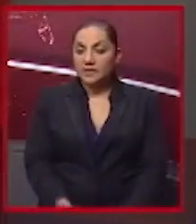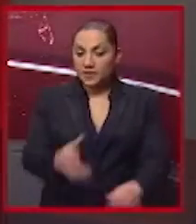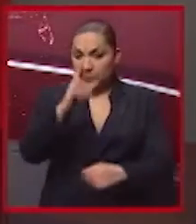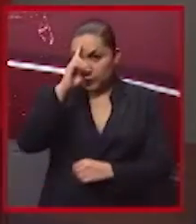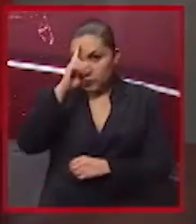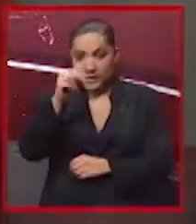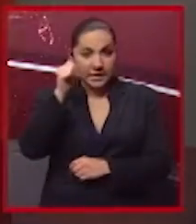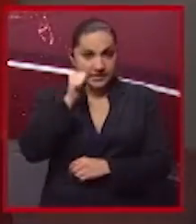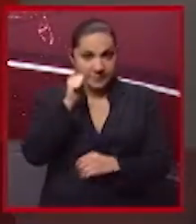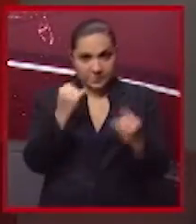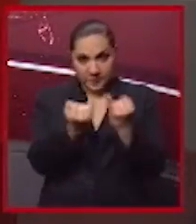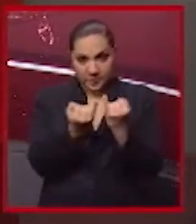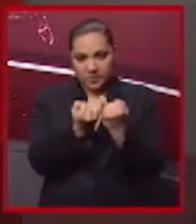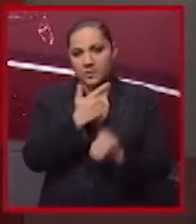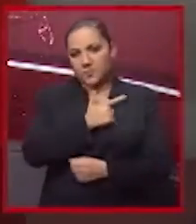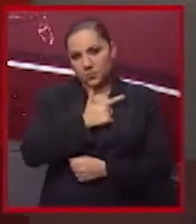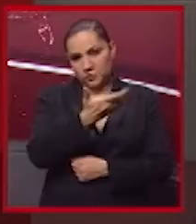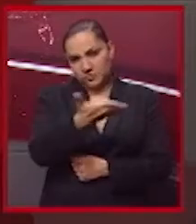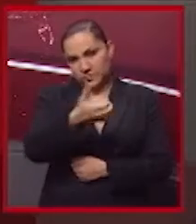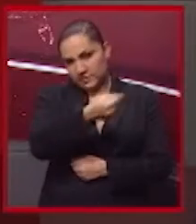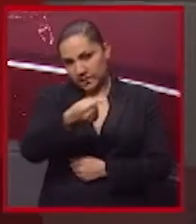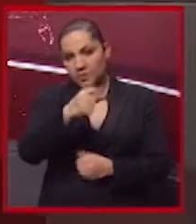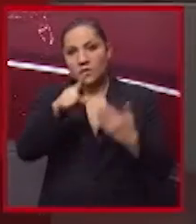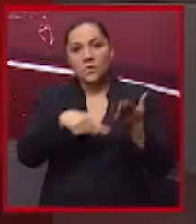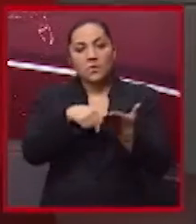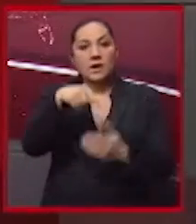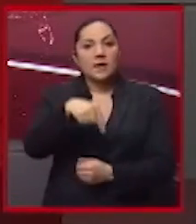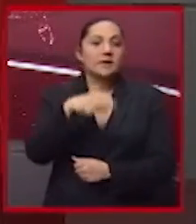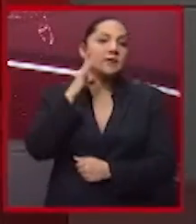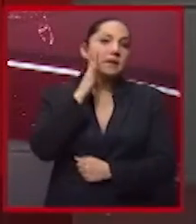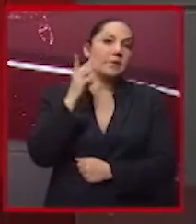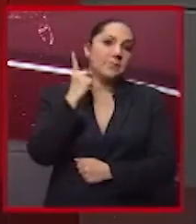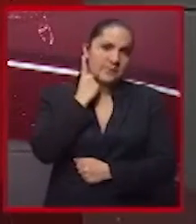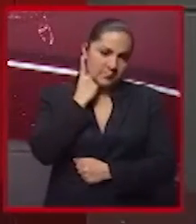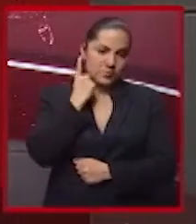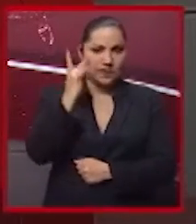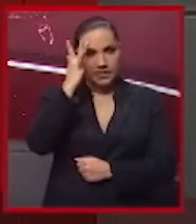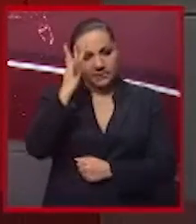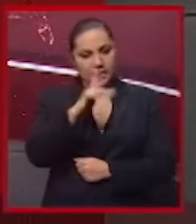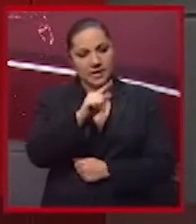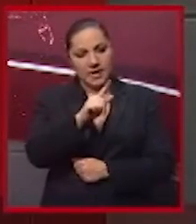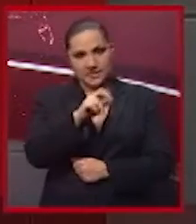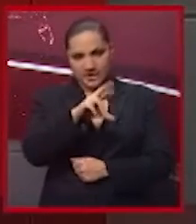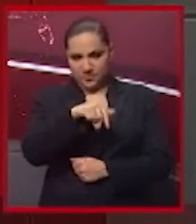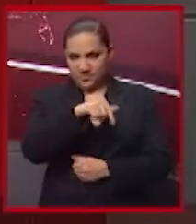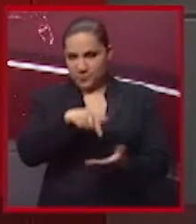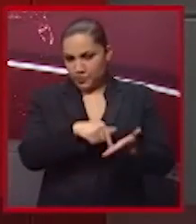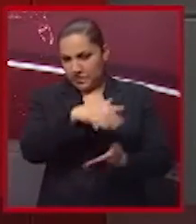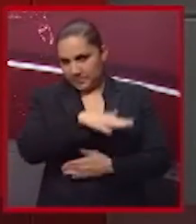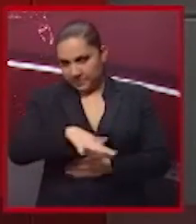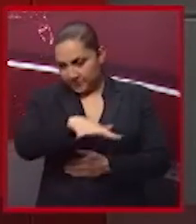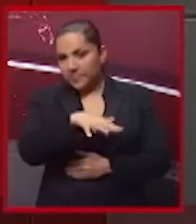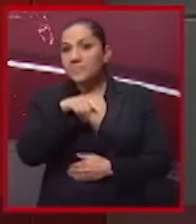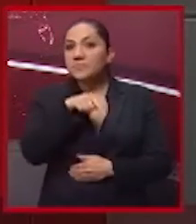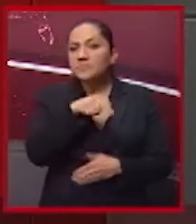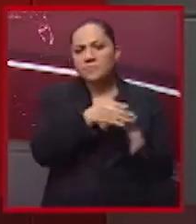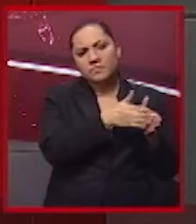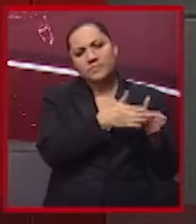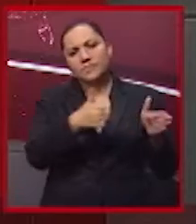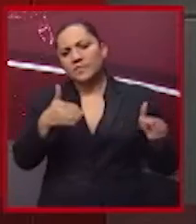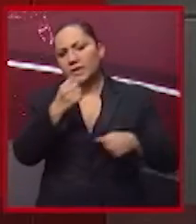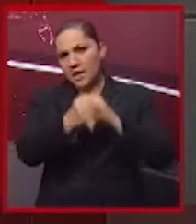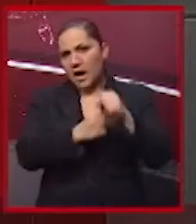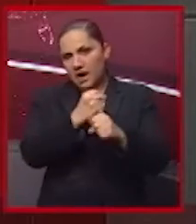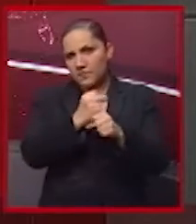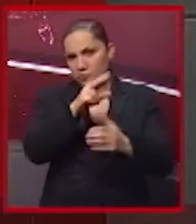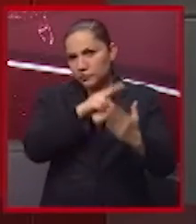¿Qué tal? Como siempre, un gusto saludarle desde el Palacio Legislativo de San Lázaro con la información de lo más relevante que ha ocurrido en el año